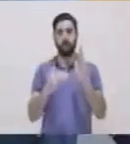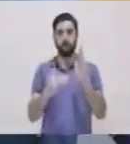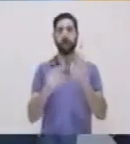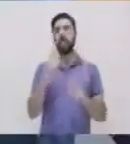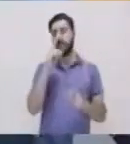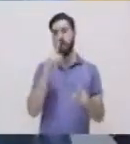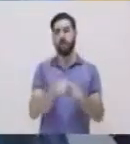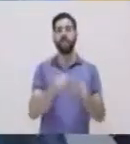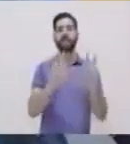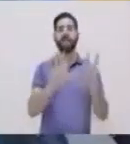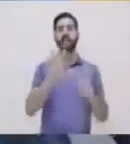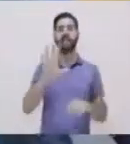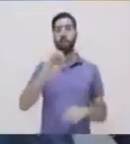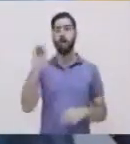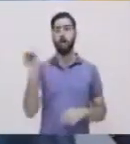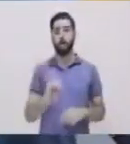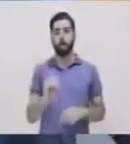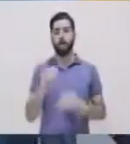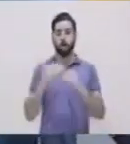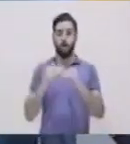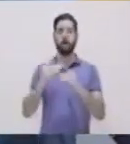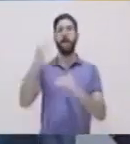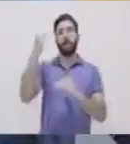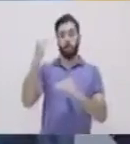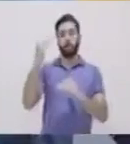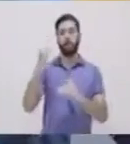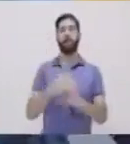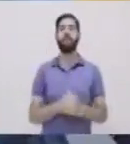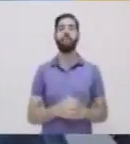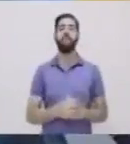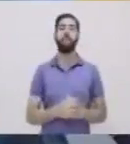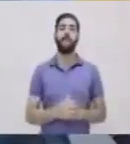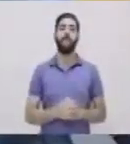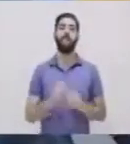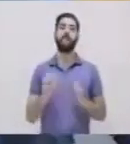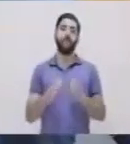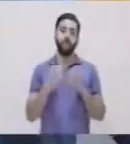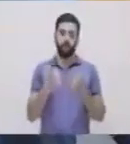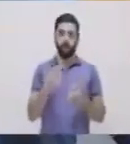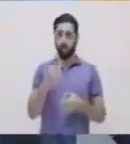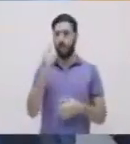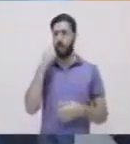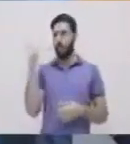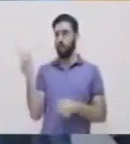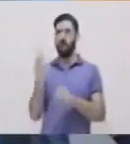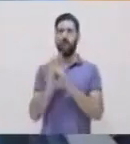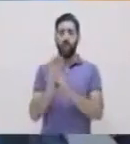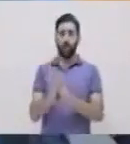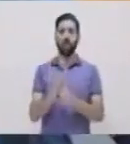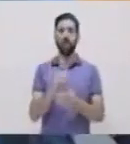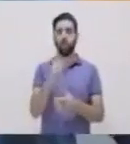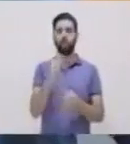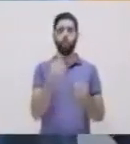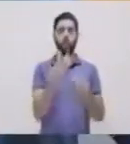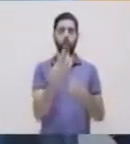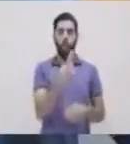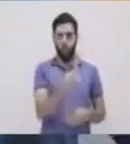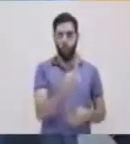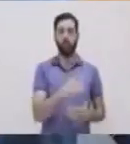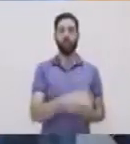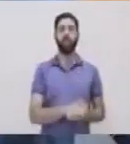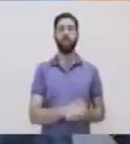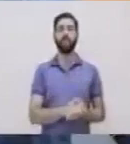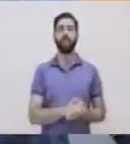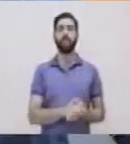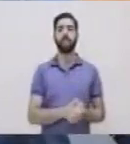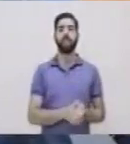el 75% de los datos es mayor a él. Ahora con los deciles, por ejemplo, si hablamos del decil 1,